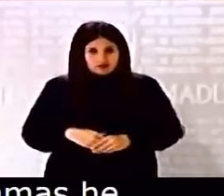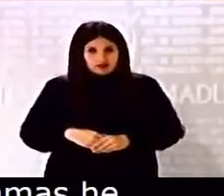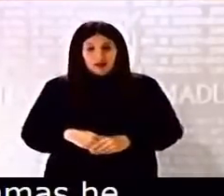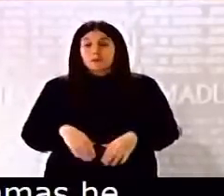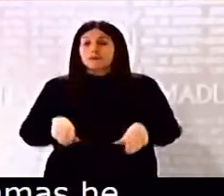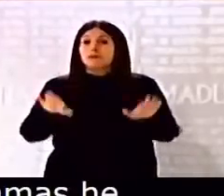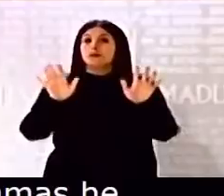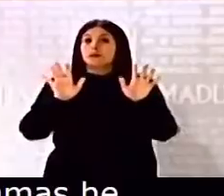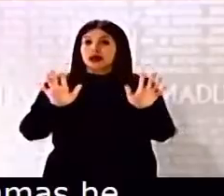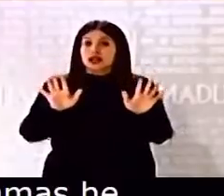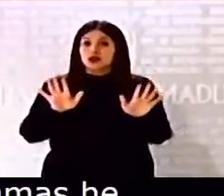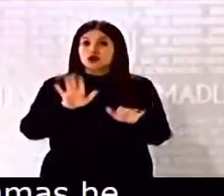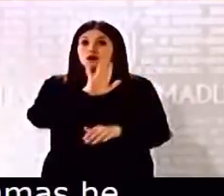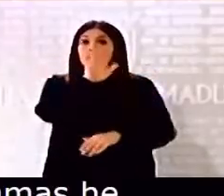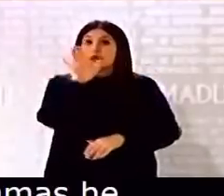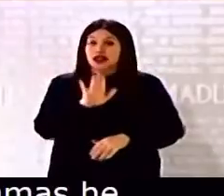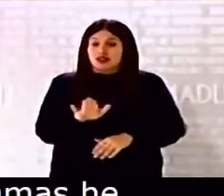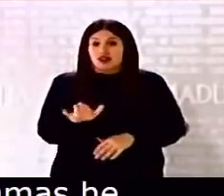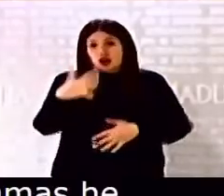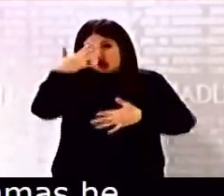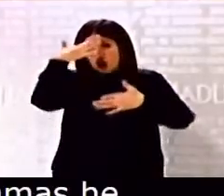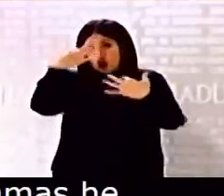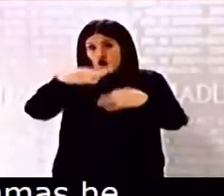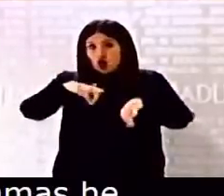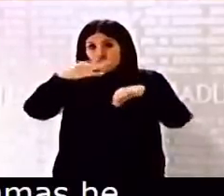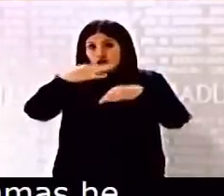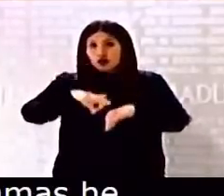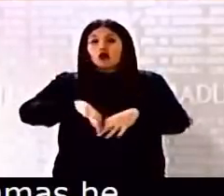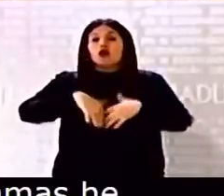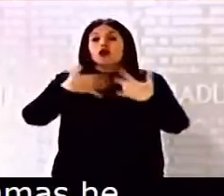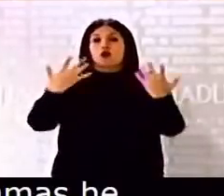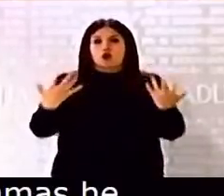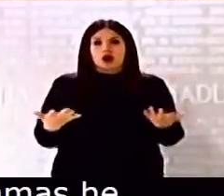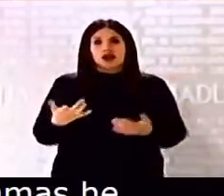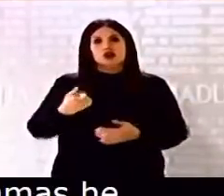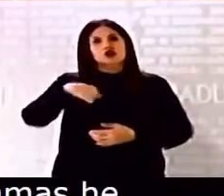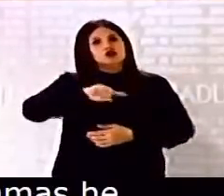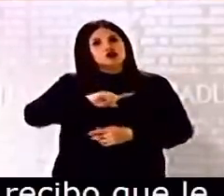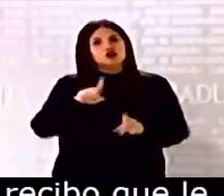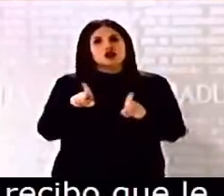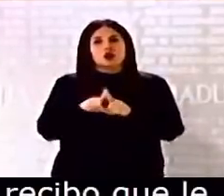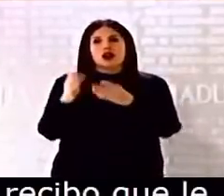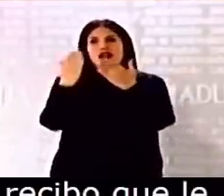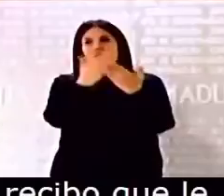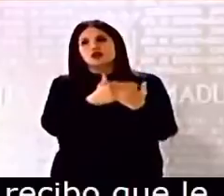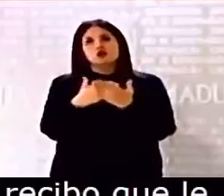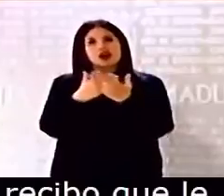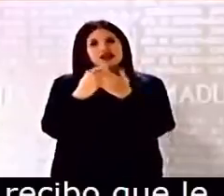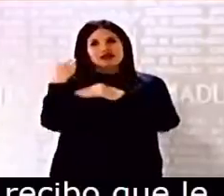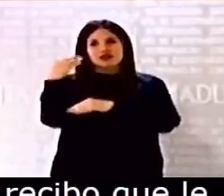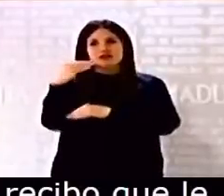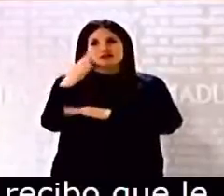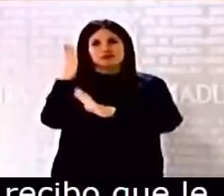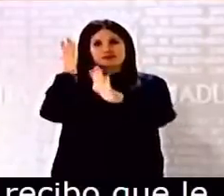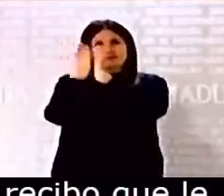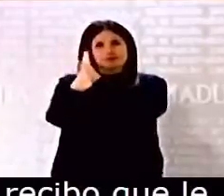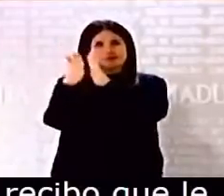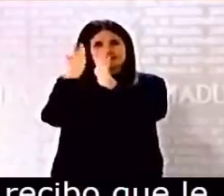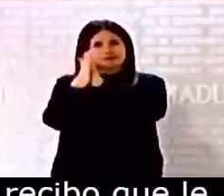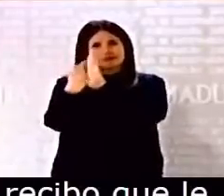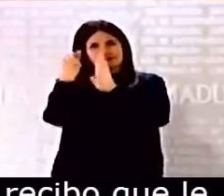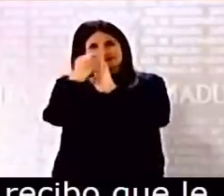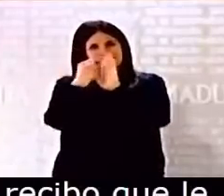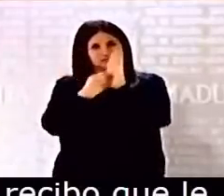Pero sí parece de recibo que le demos algunas pautas para que su venida sea lo más segura